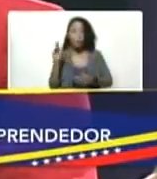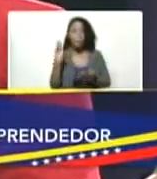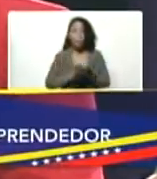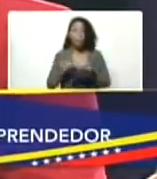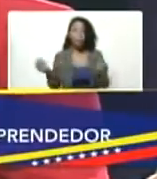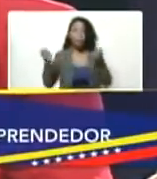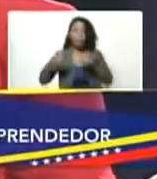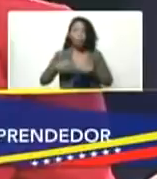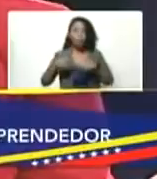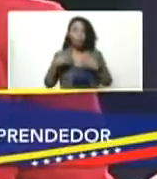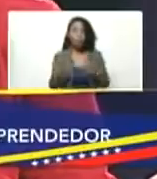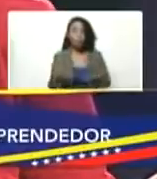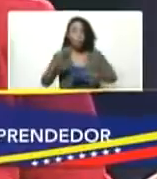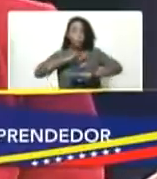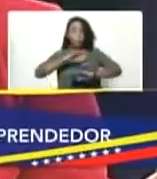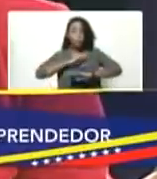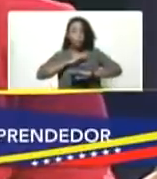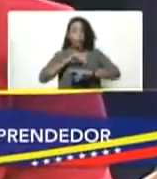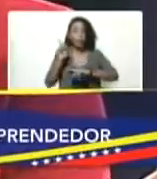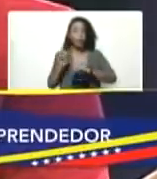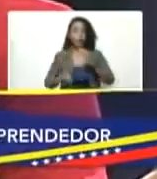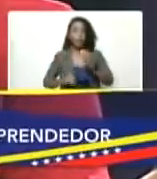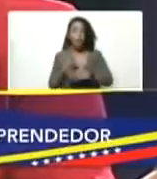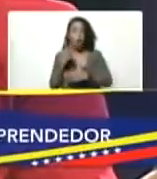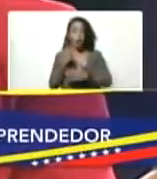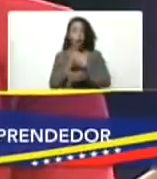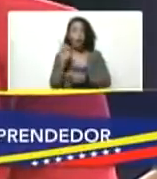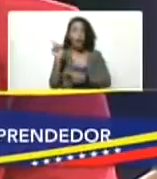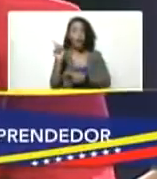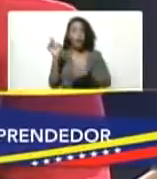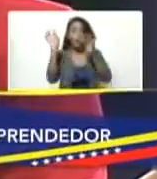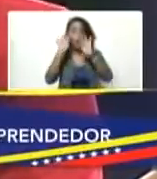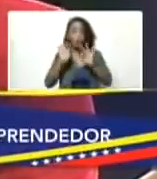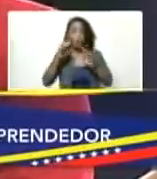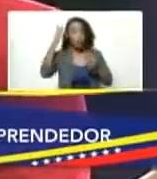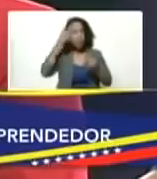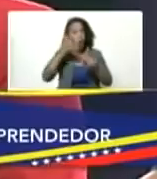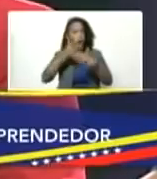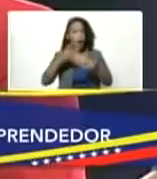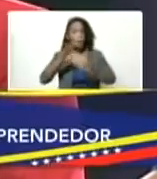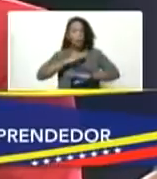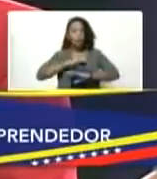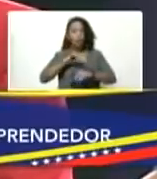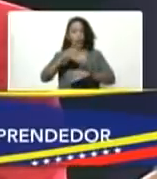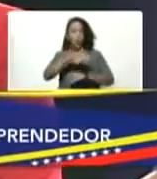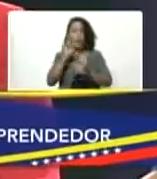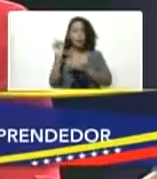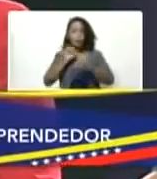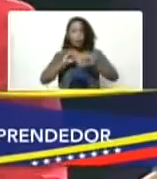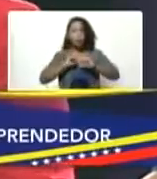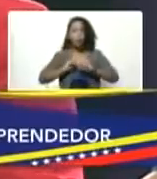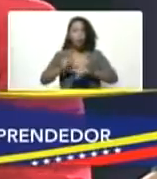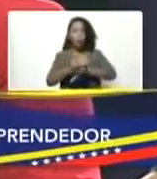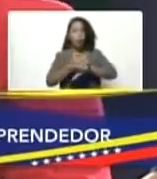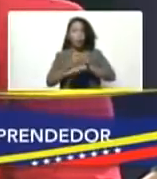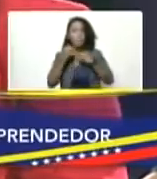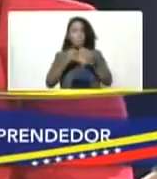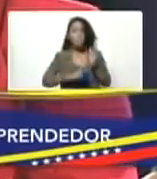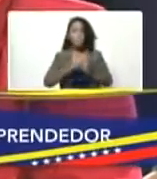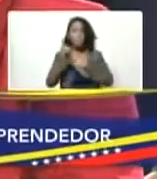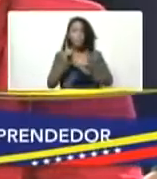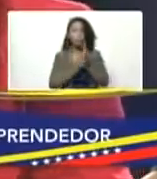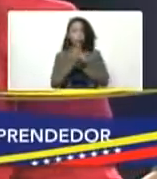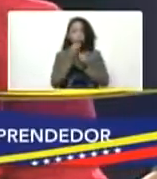apostando al beneficio de ese fondo, al beneficio de esa formación, al beneficio de todas estas acciones de gobierno para desarrollar